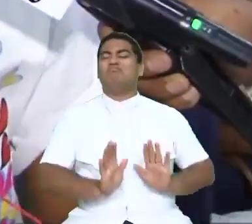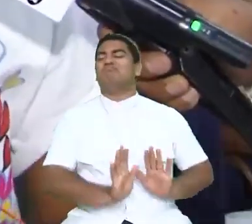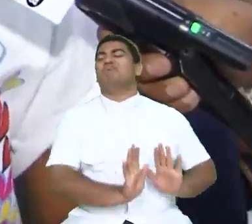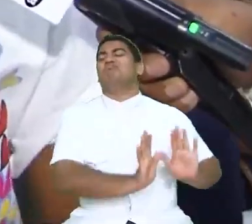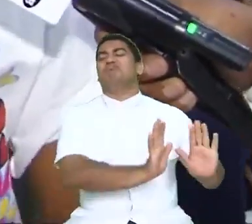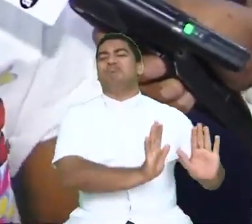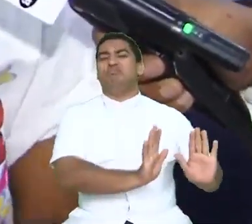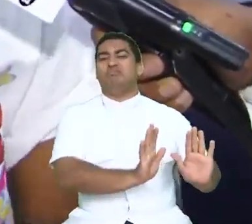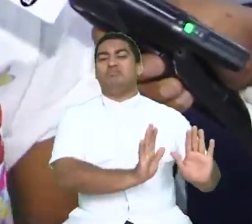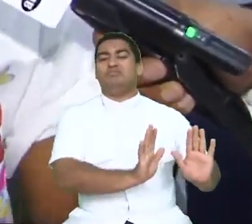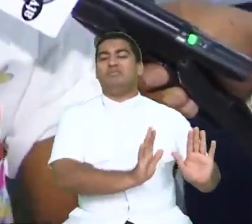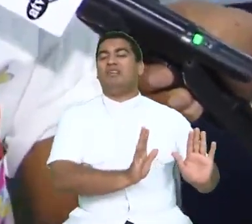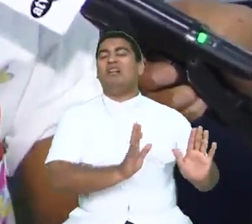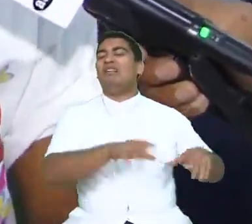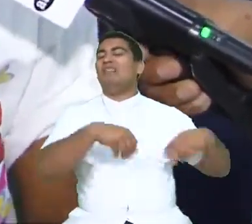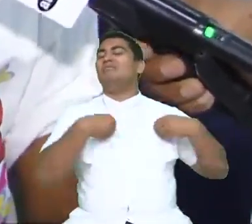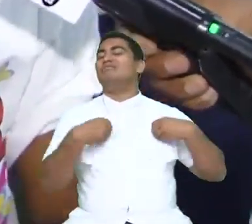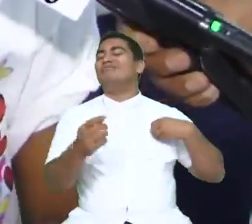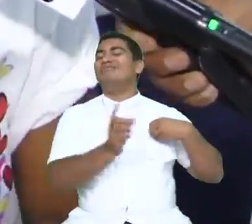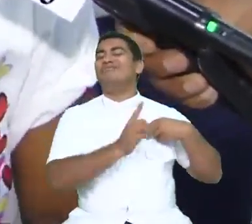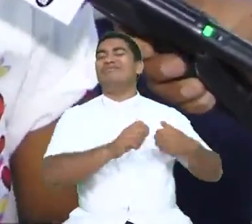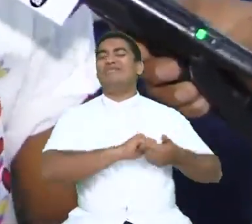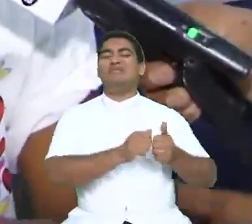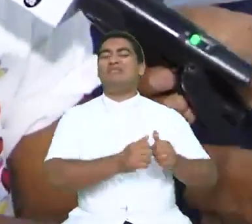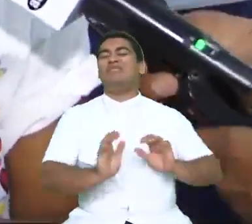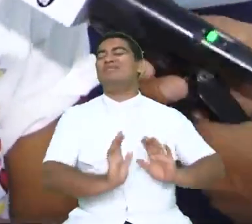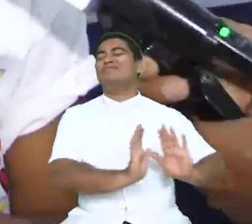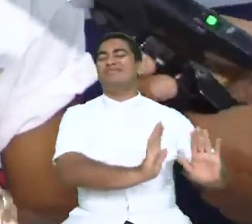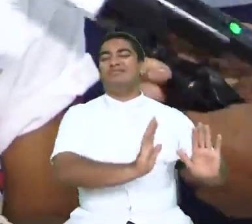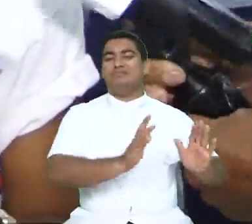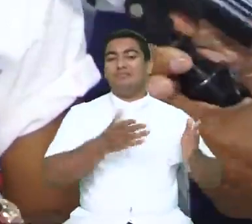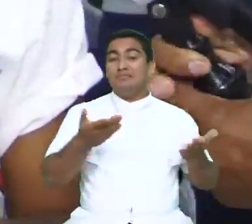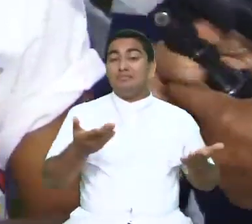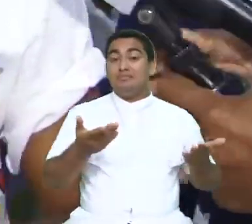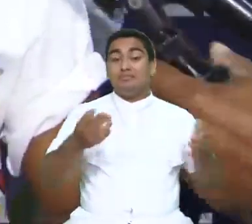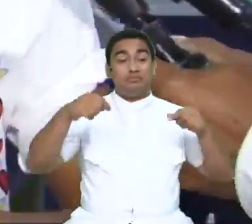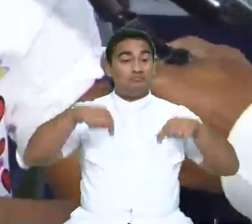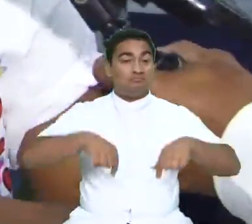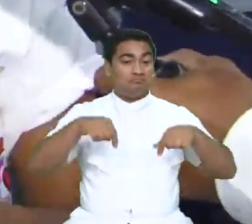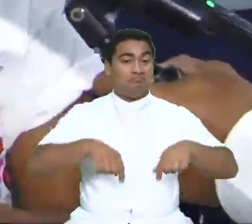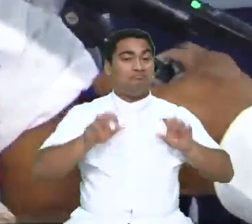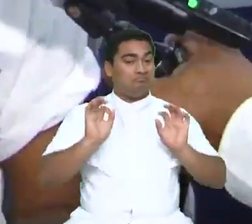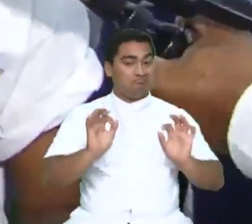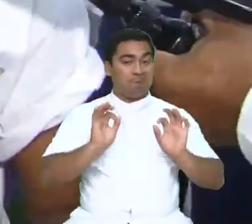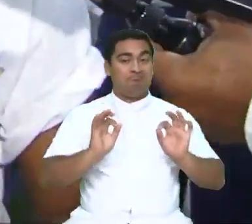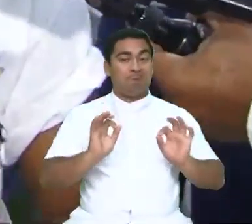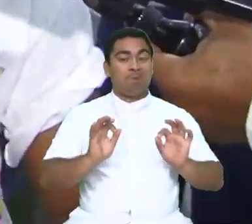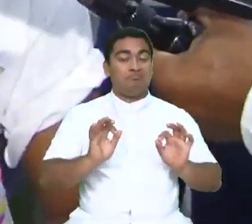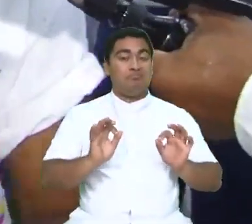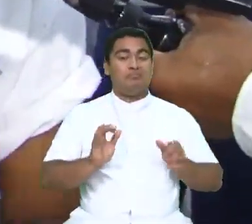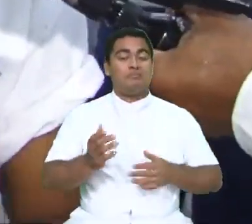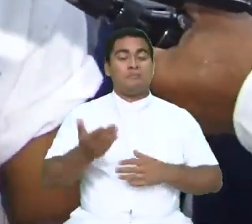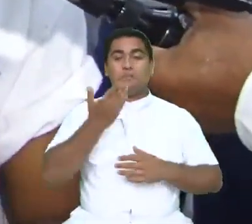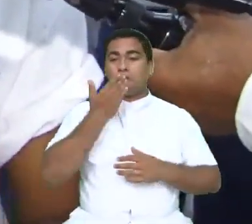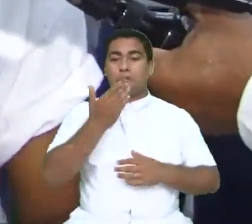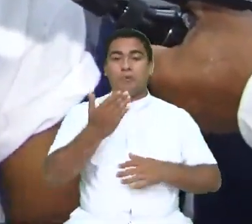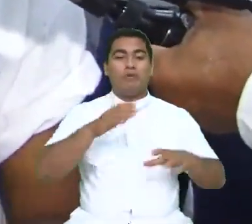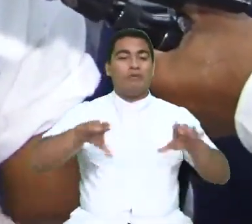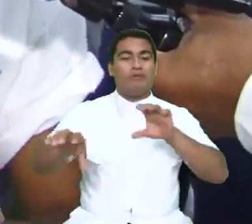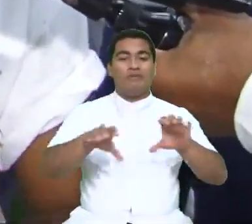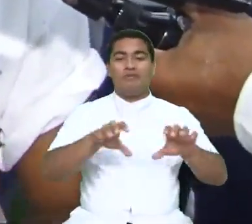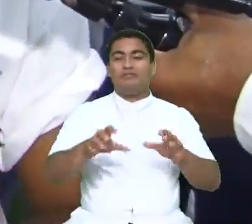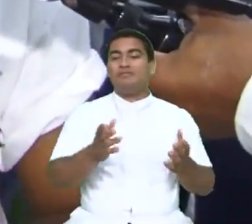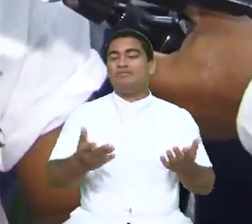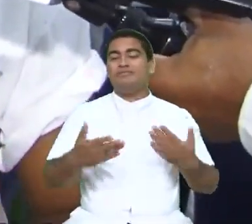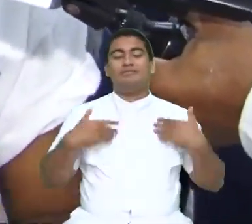no muy tomada en cuenta en los deportes. La verdad que para mí este tipo de evento, este tipo de cosas